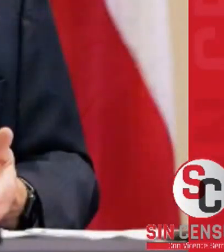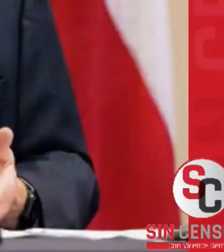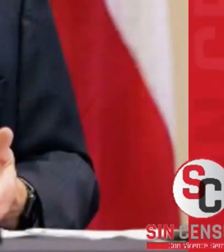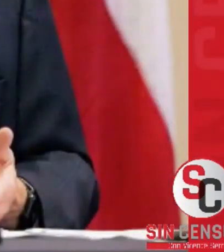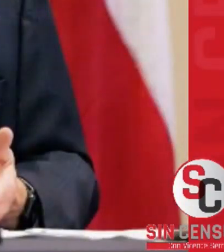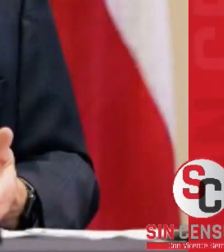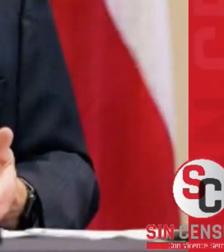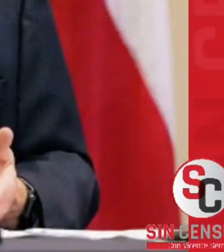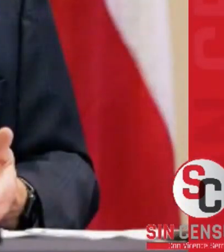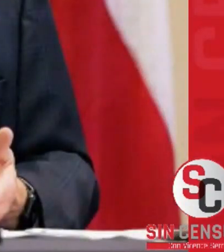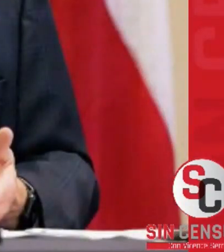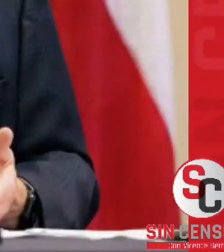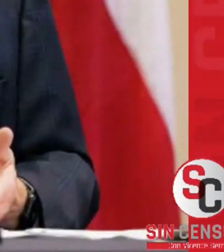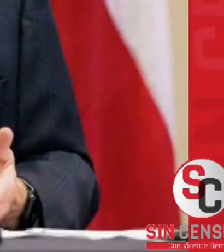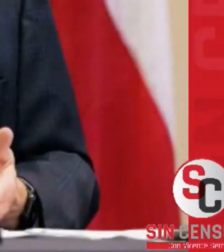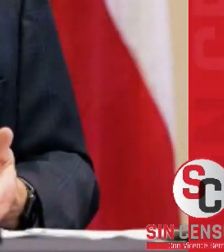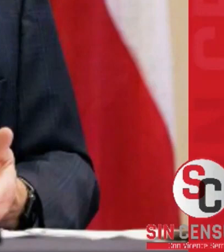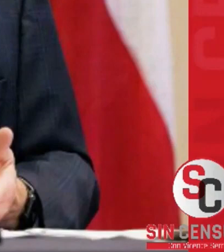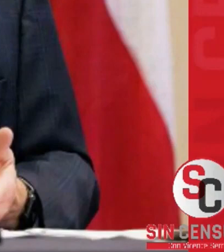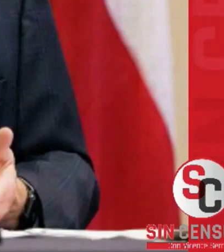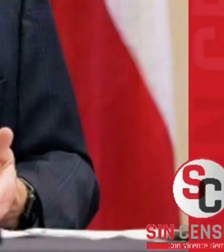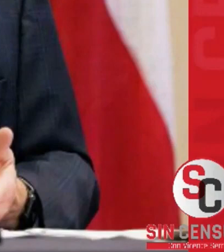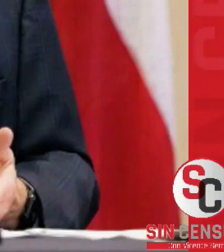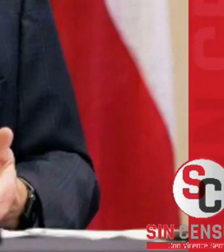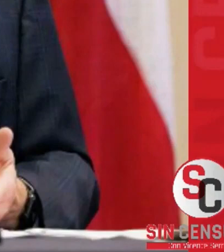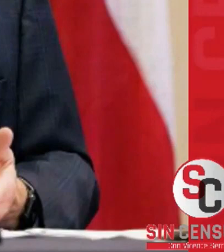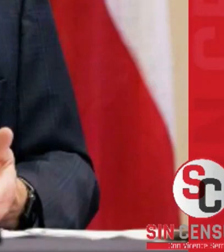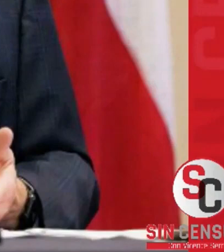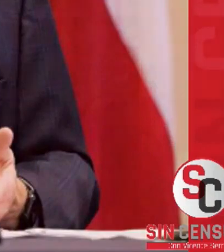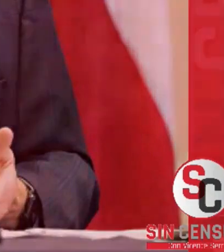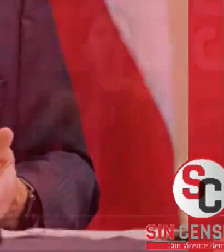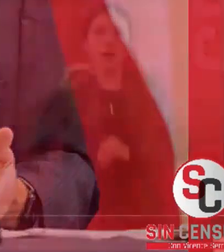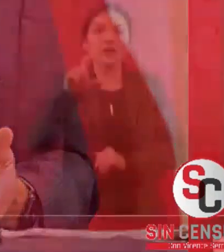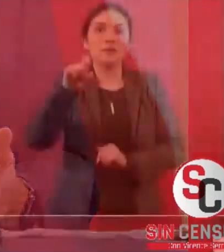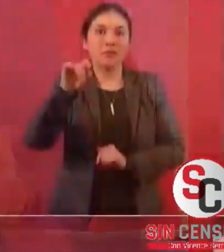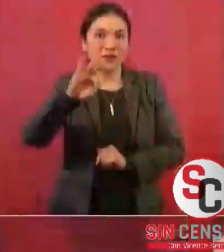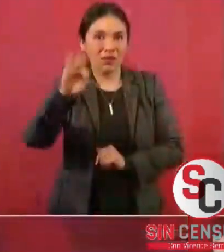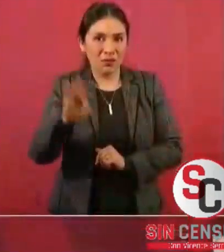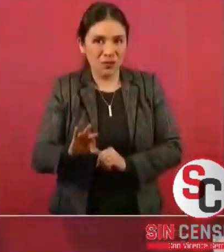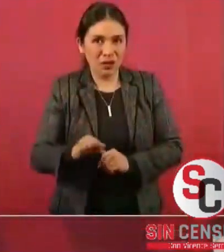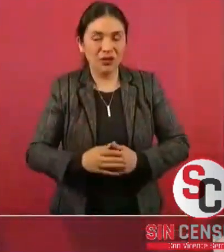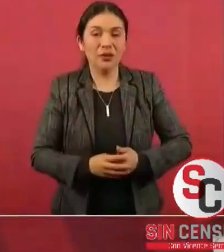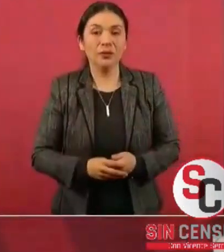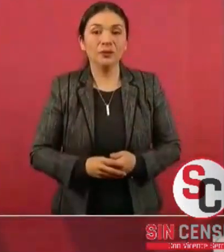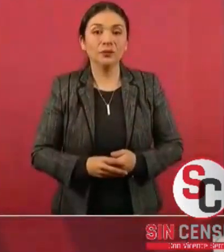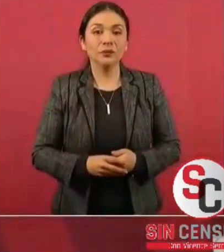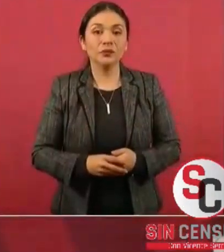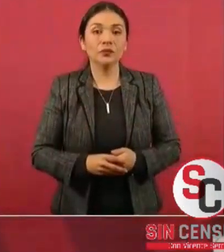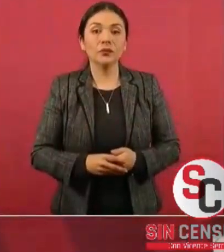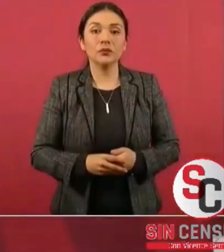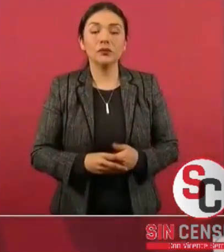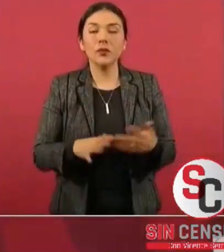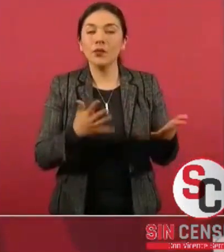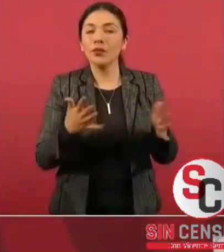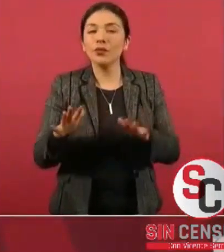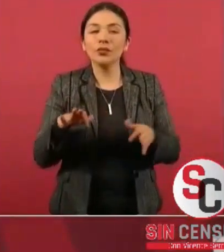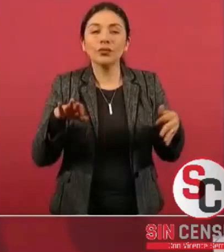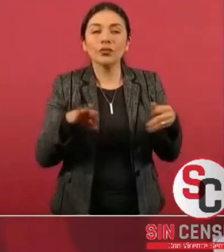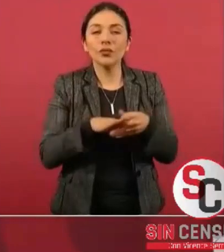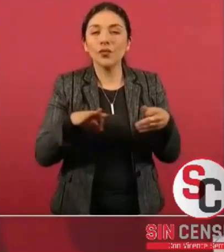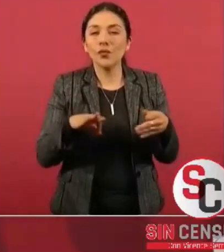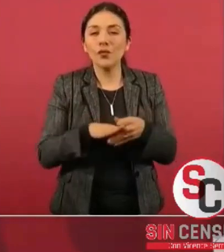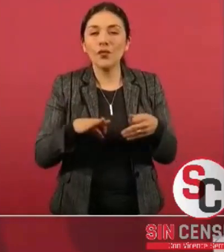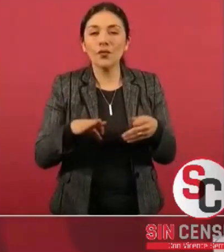presidente hace declaraciones muy importantes desde la autoridad moral y desde el defender la